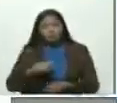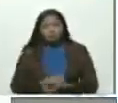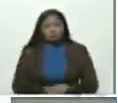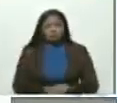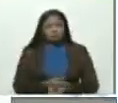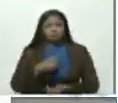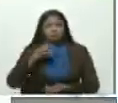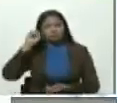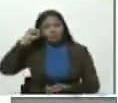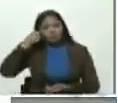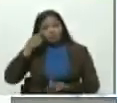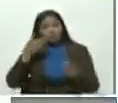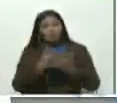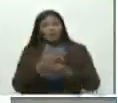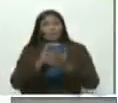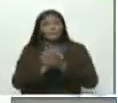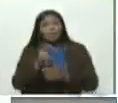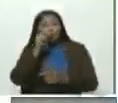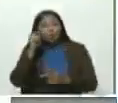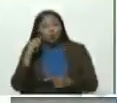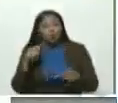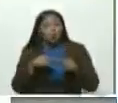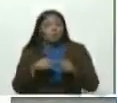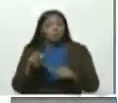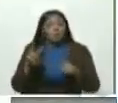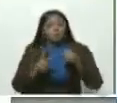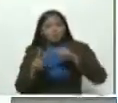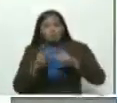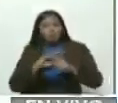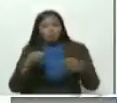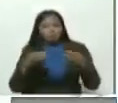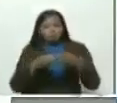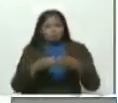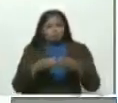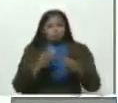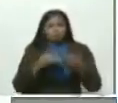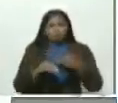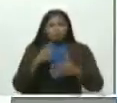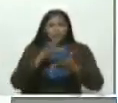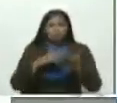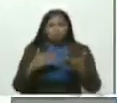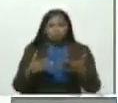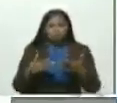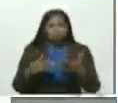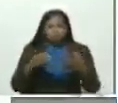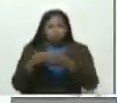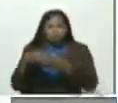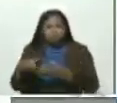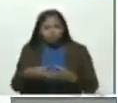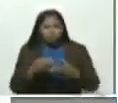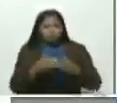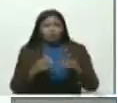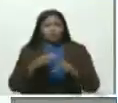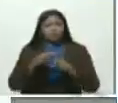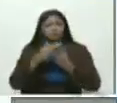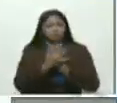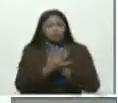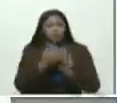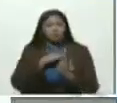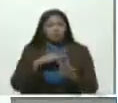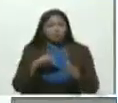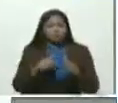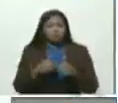Recordemos, Michelle, amigos y amigas de Venezolana de Televisión, que este comité tiene varios momentos. En esta situación están como